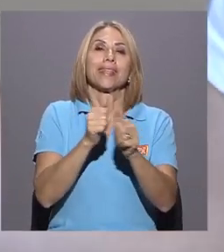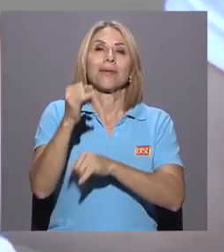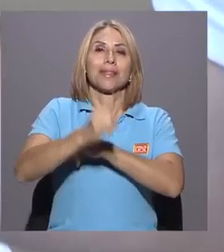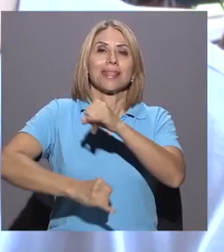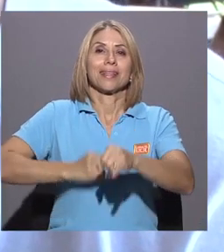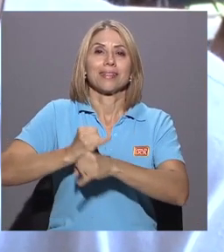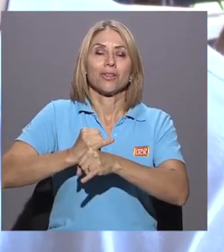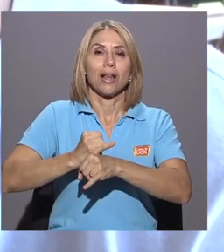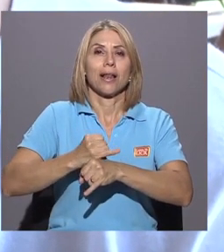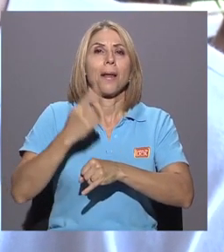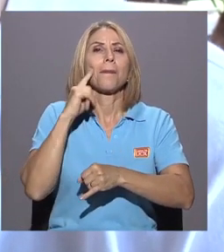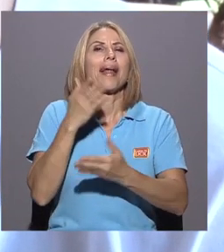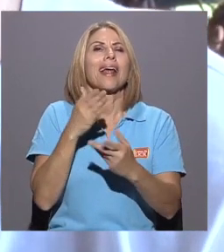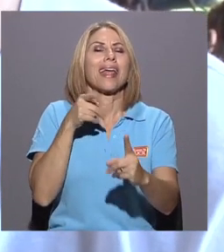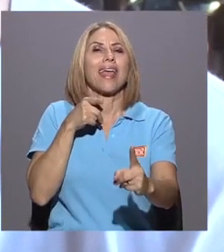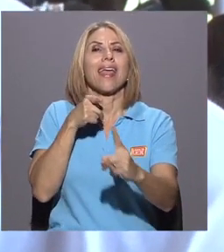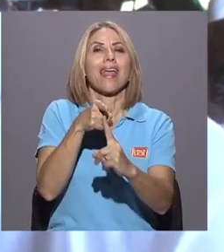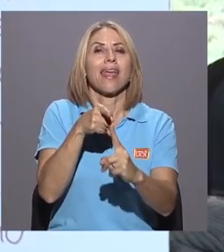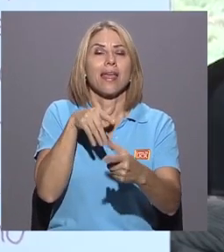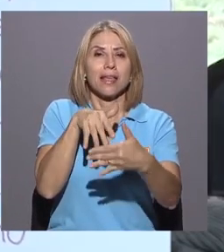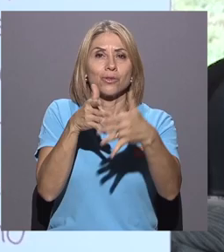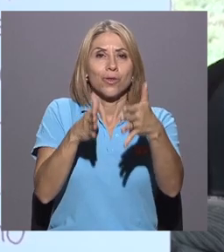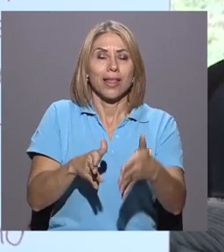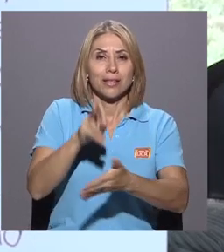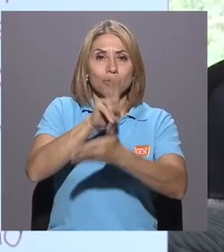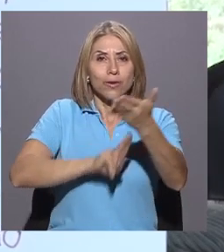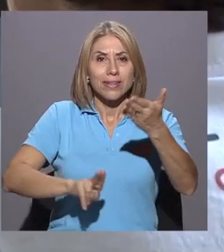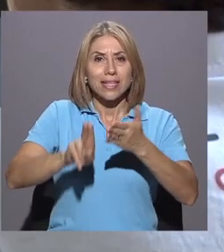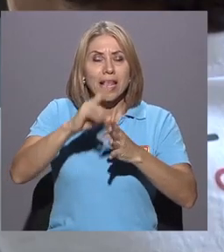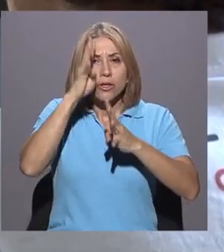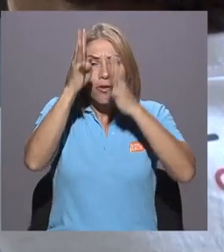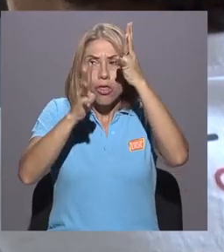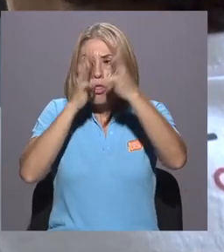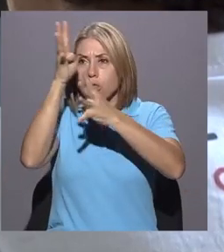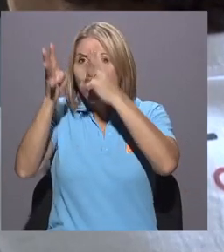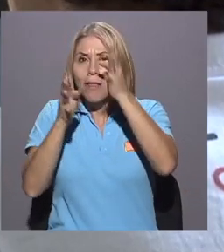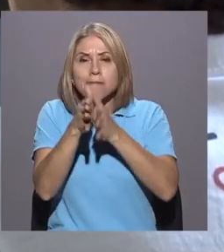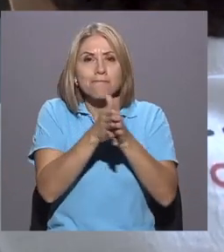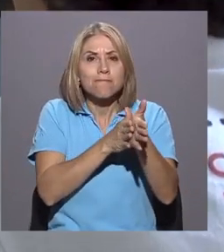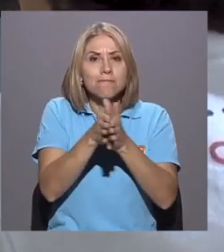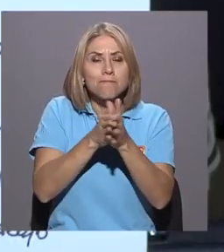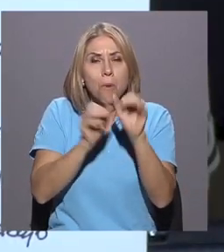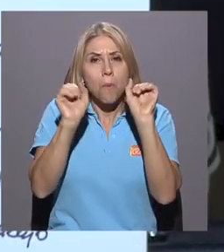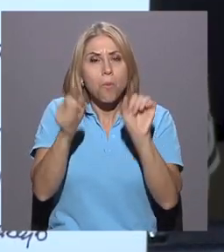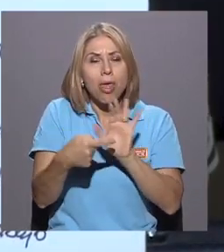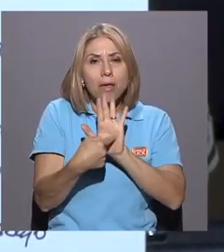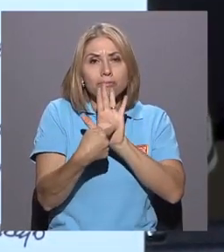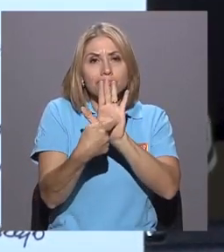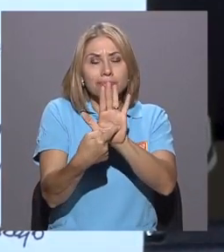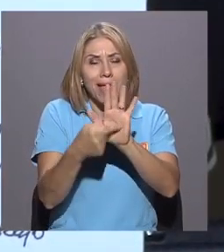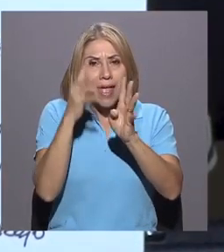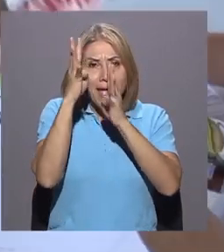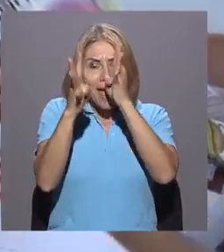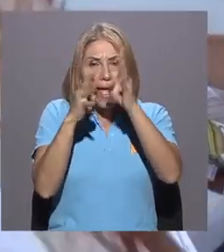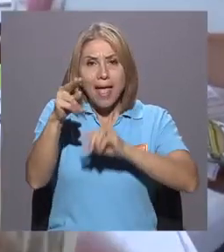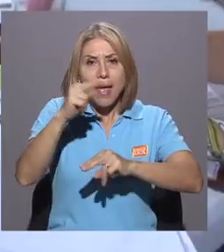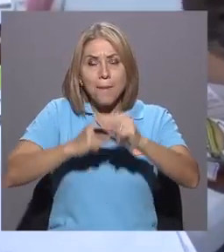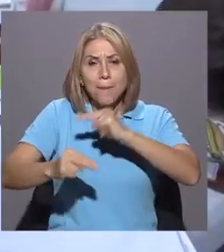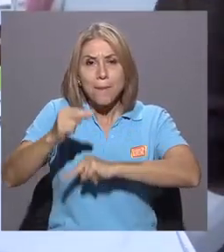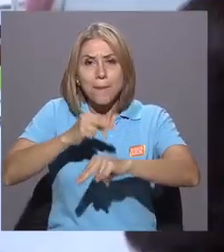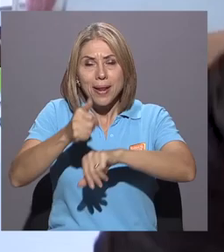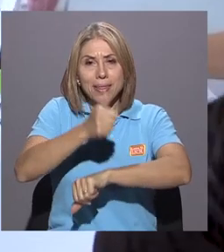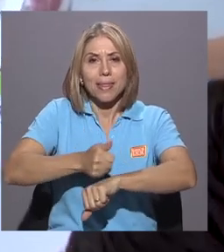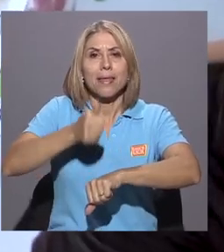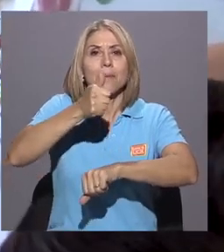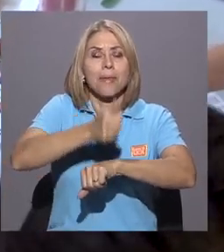universitarios exploten su creatividad y den a conocer sus ideas de emprendimiento e innovación en tan solo 24